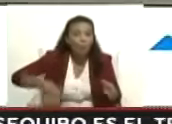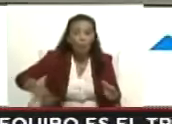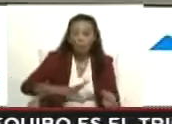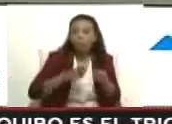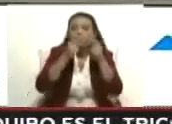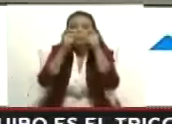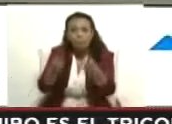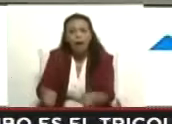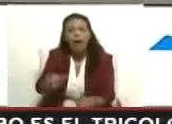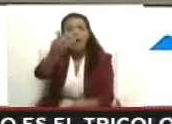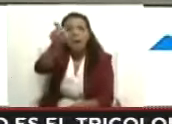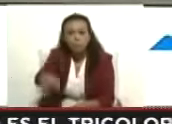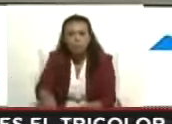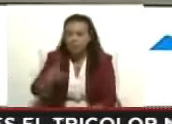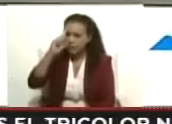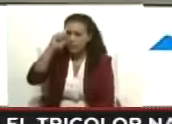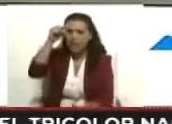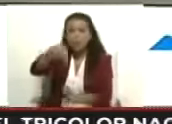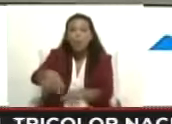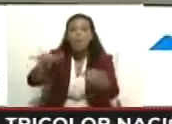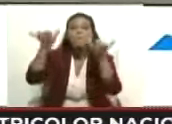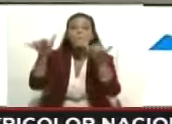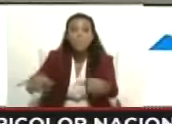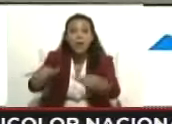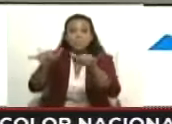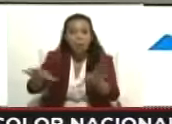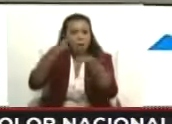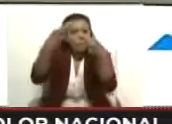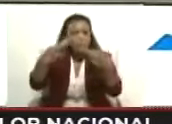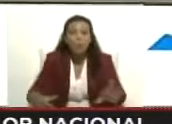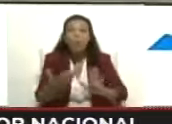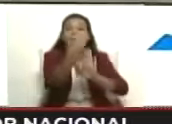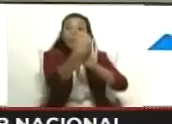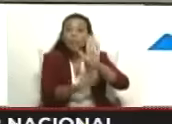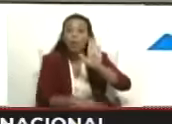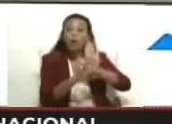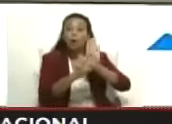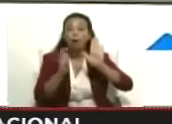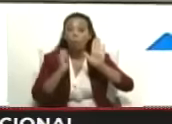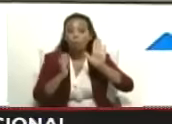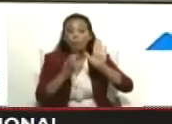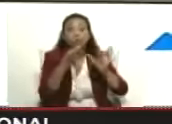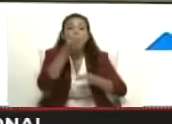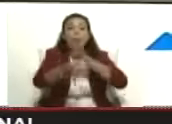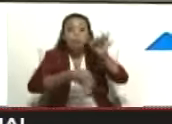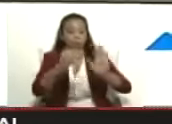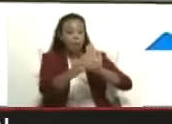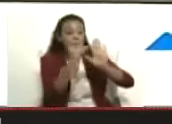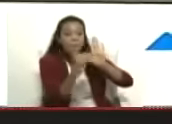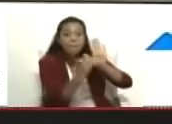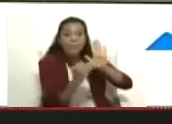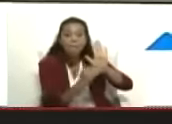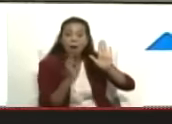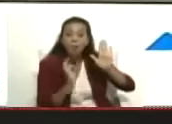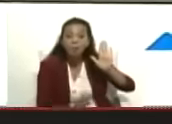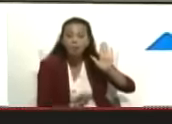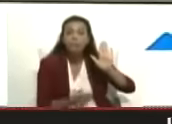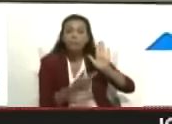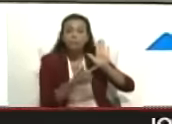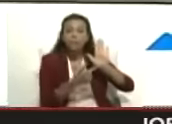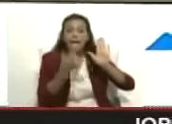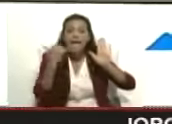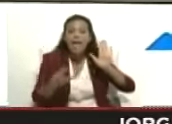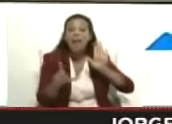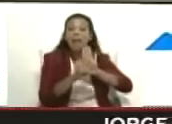quien la ejerce directamente en la forma prevista en la Constitución de la República Bolivariana de Venezuela y